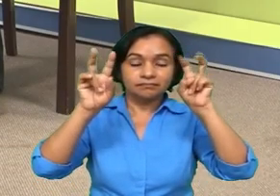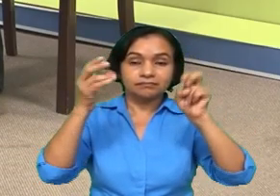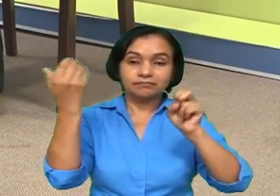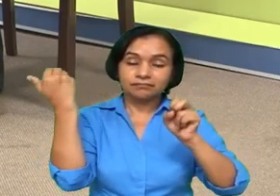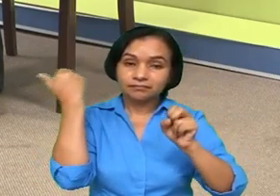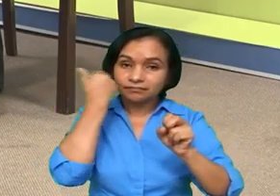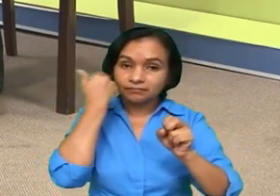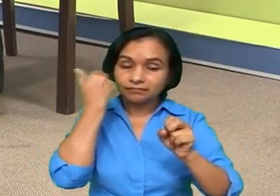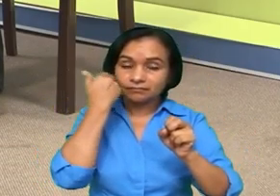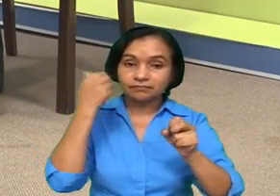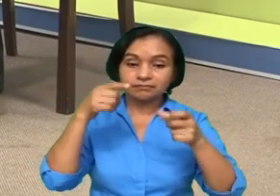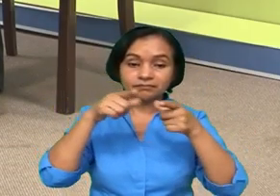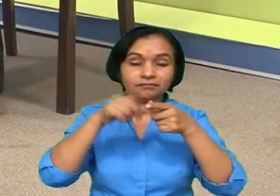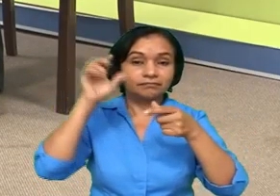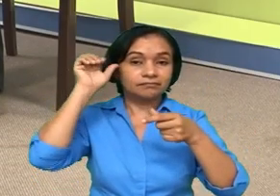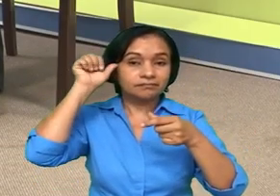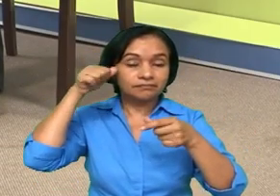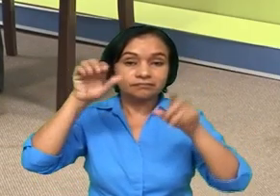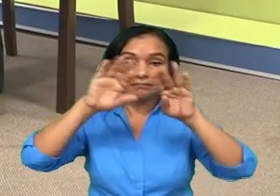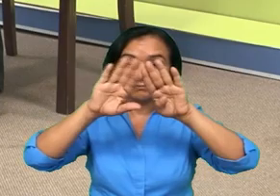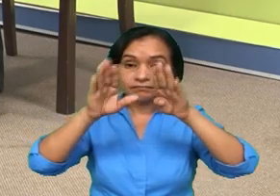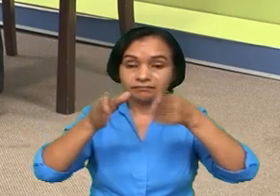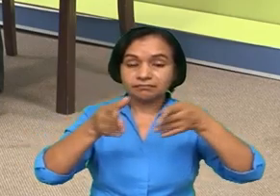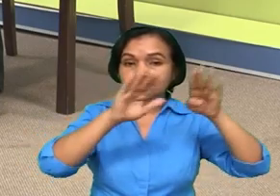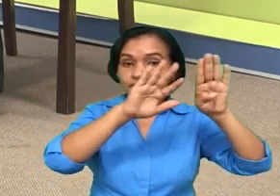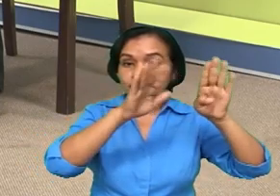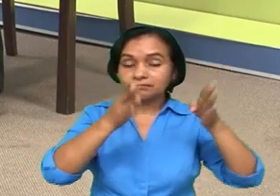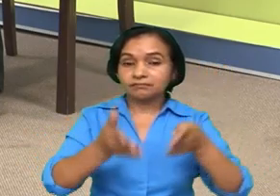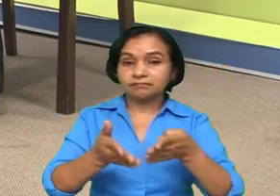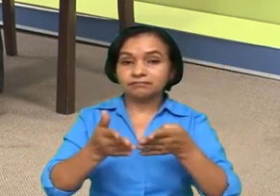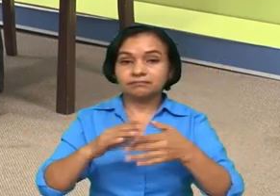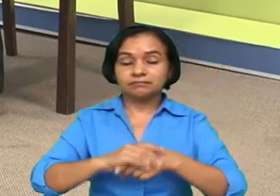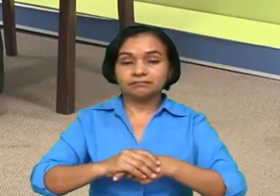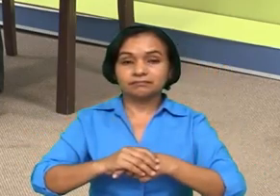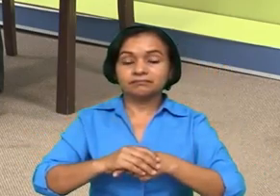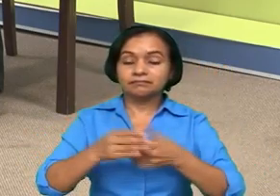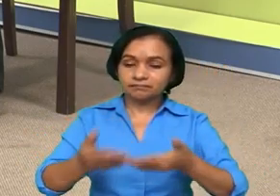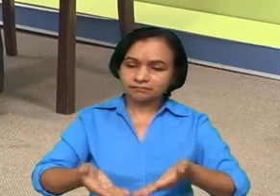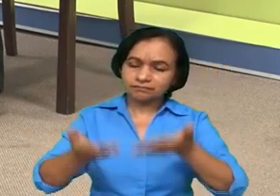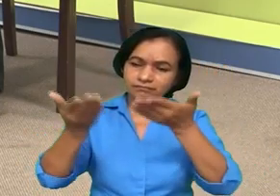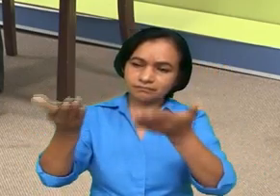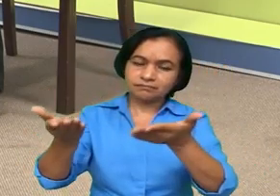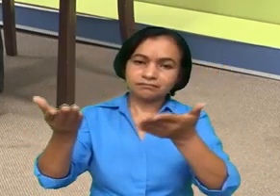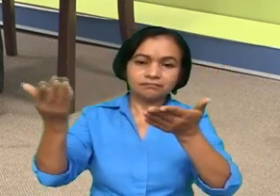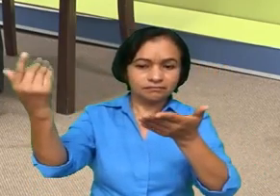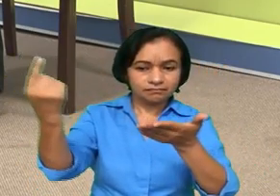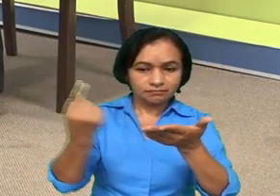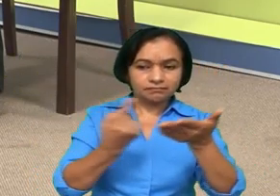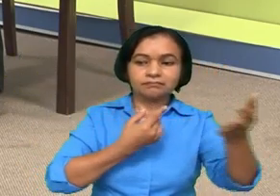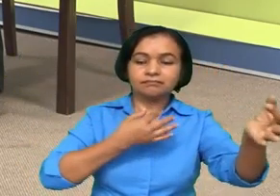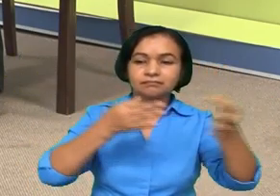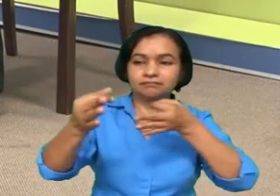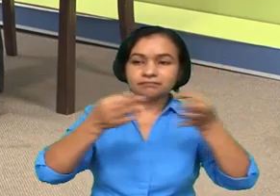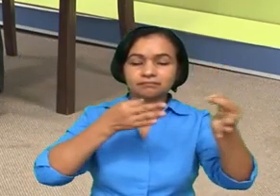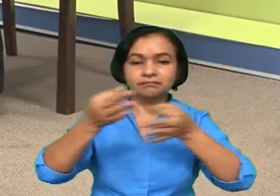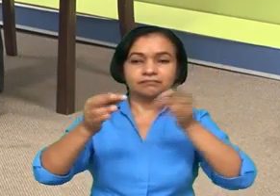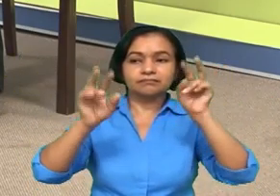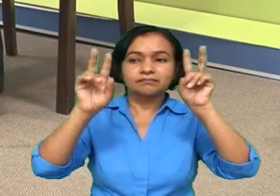infecciones urinarias en la mujer. Siempre está a la orden en este programa para que nos siga explicando sobre estos